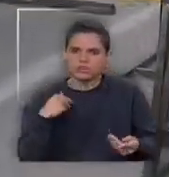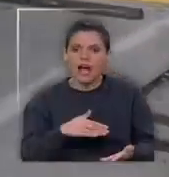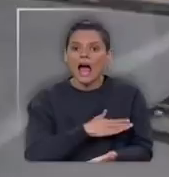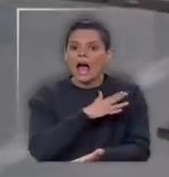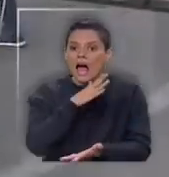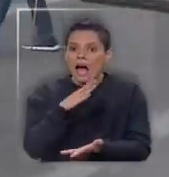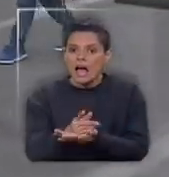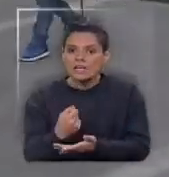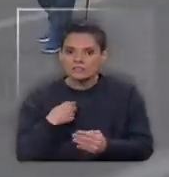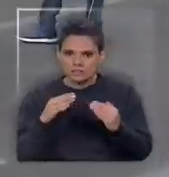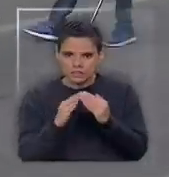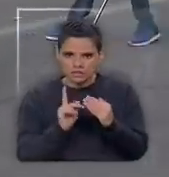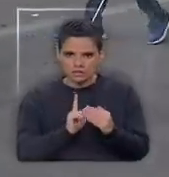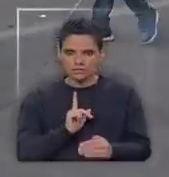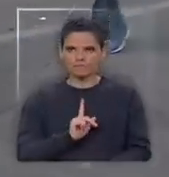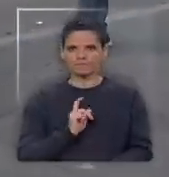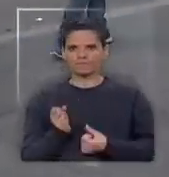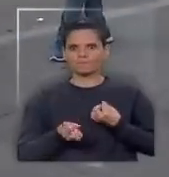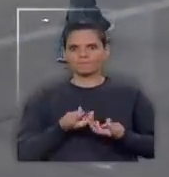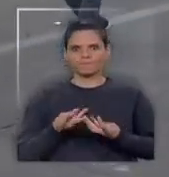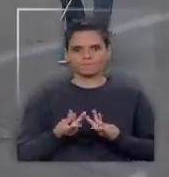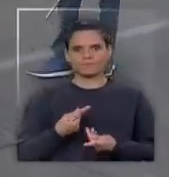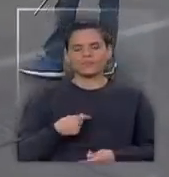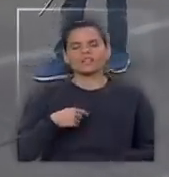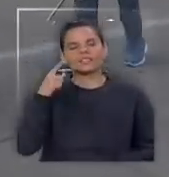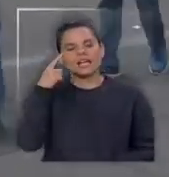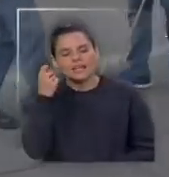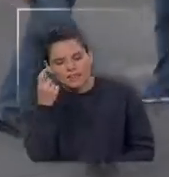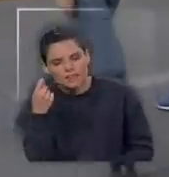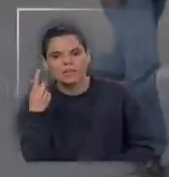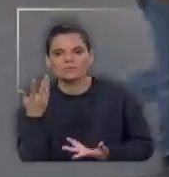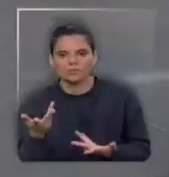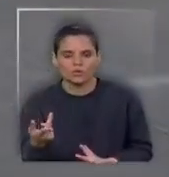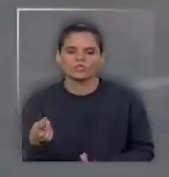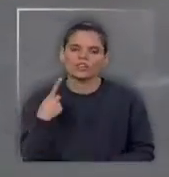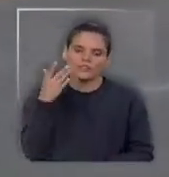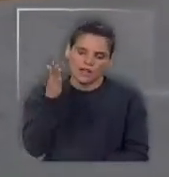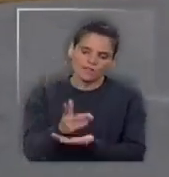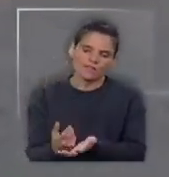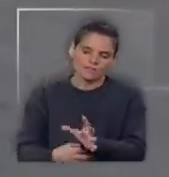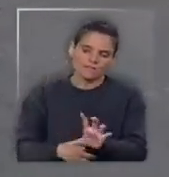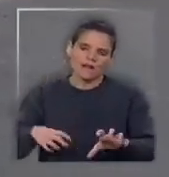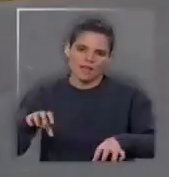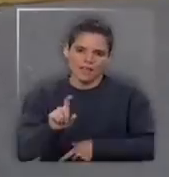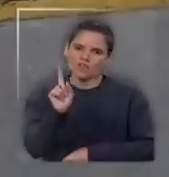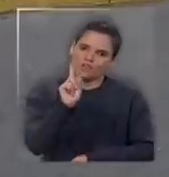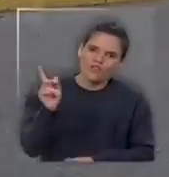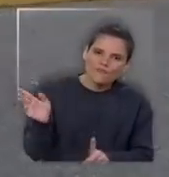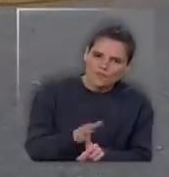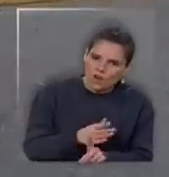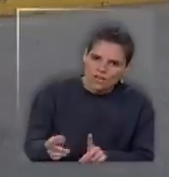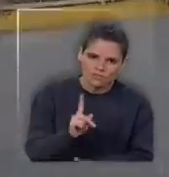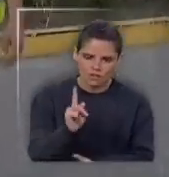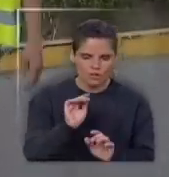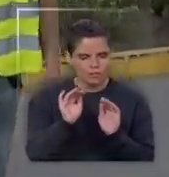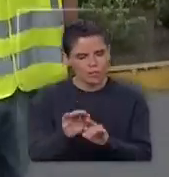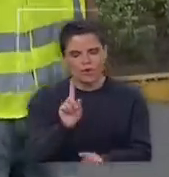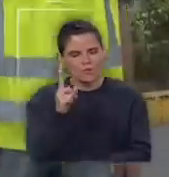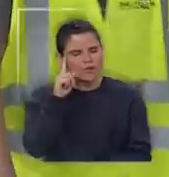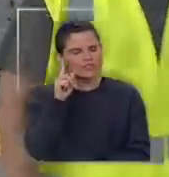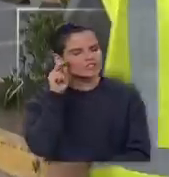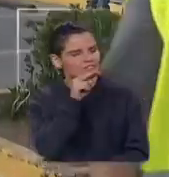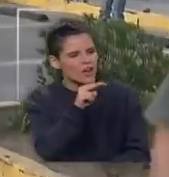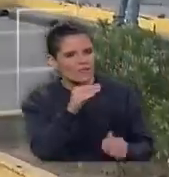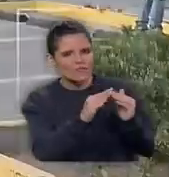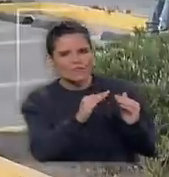se justifica la violencia, pero es súper comprensible también y entendible, uno tiene que ser empático con eso, el temor y el miedo y la rabia que sienten